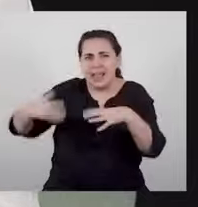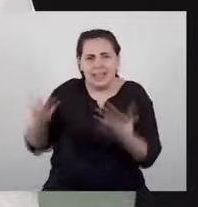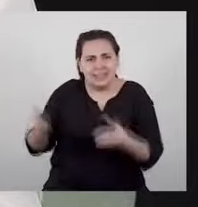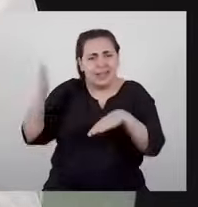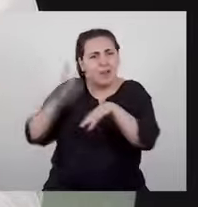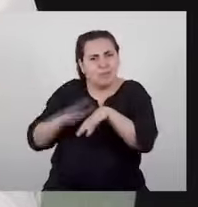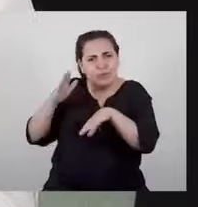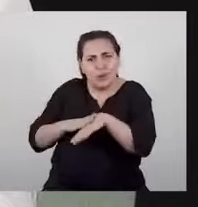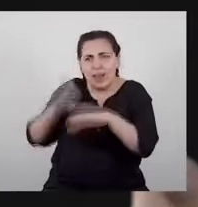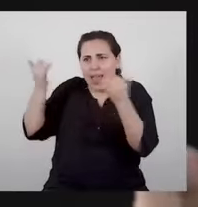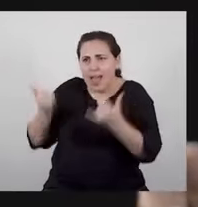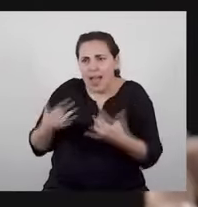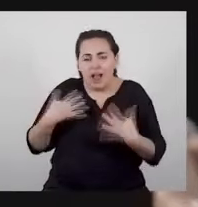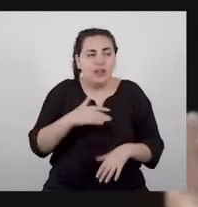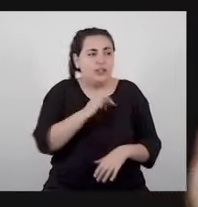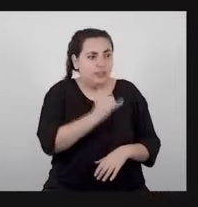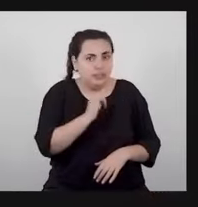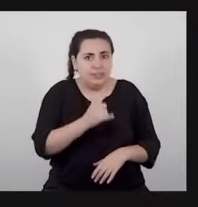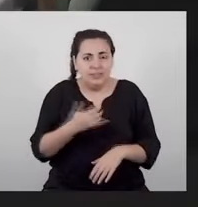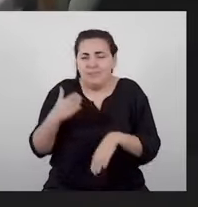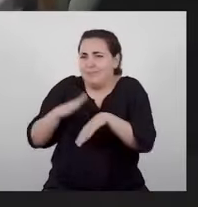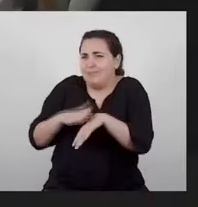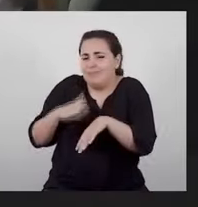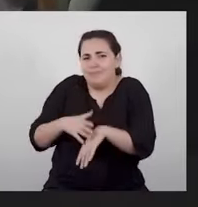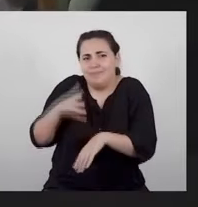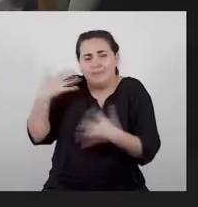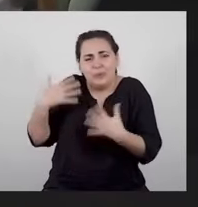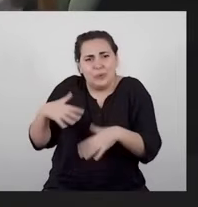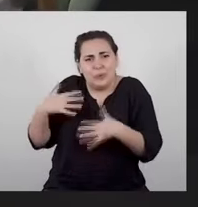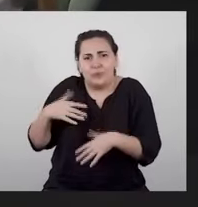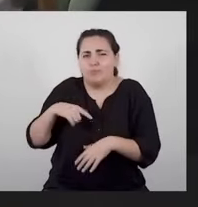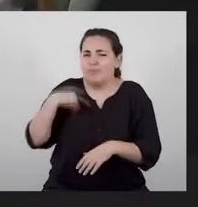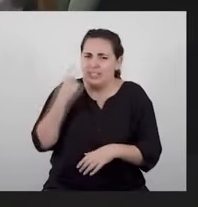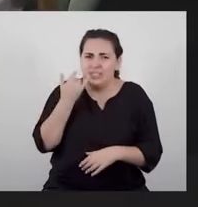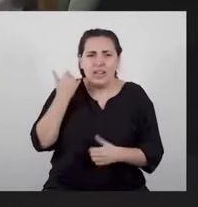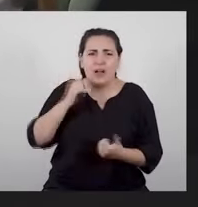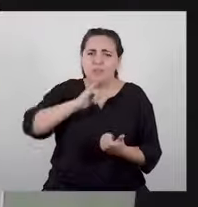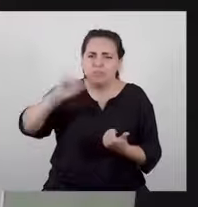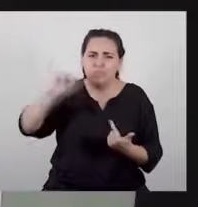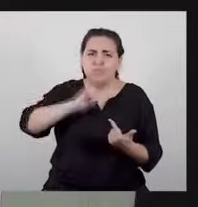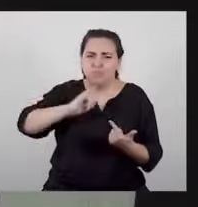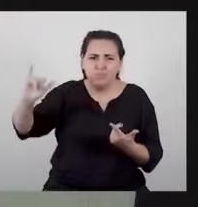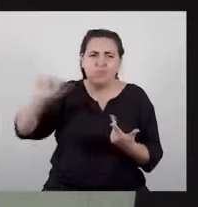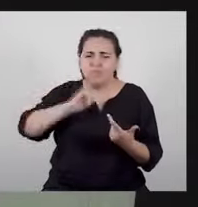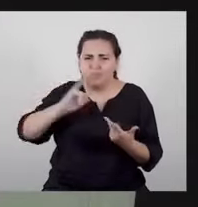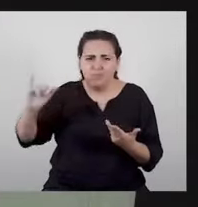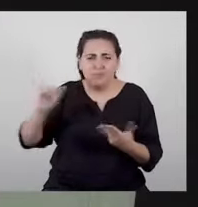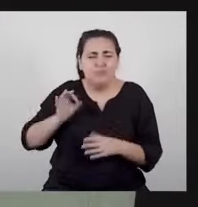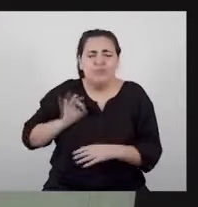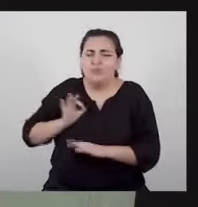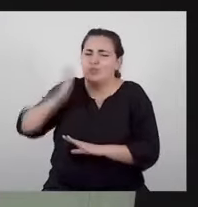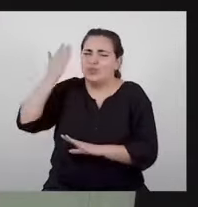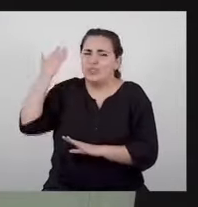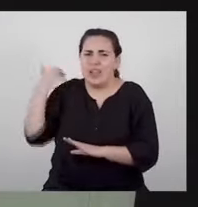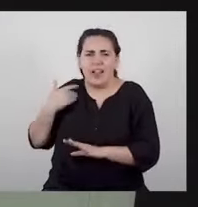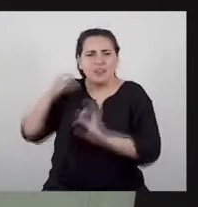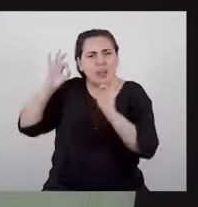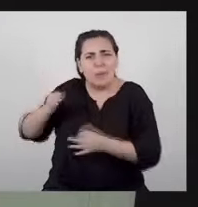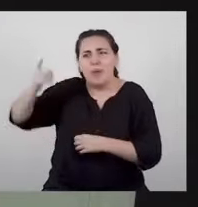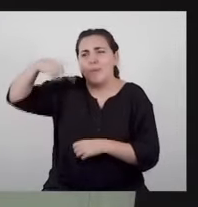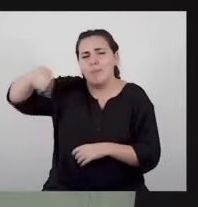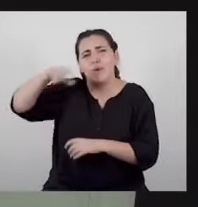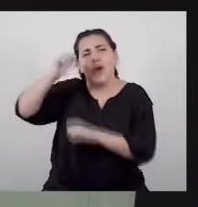responsabilidad enorme. nosotros hemos denunciado esto. Sabemos hace muchos años como lo saben las